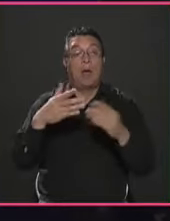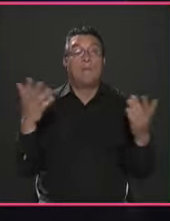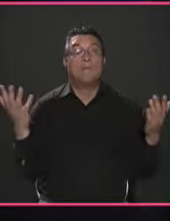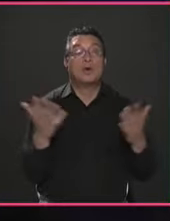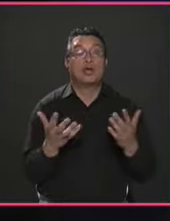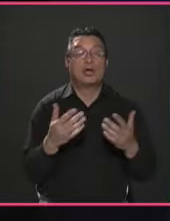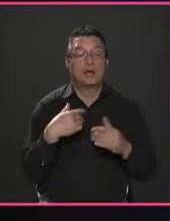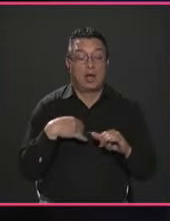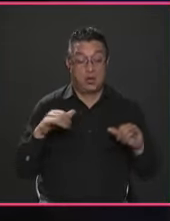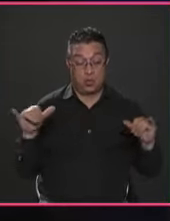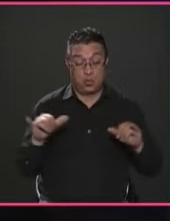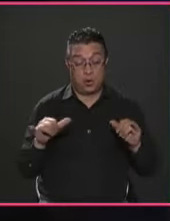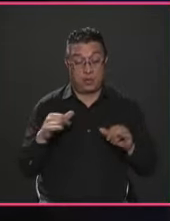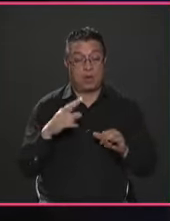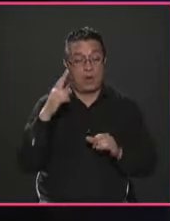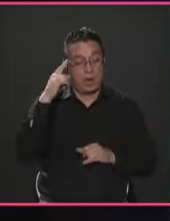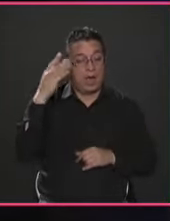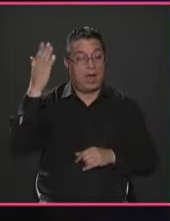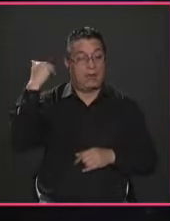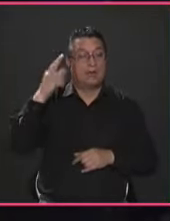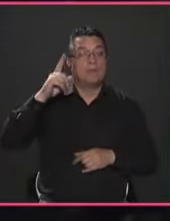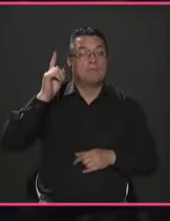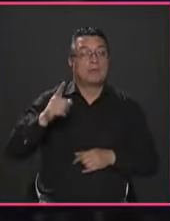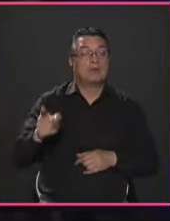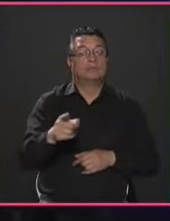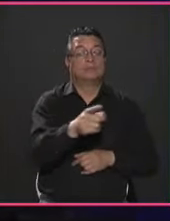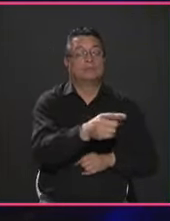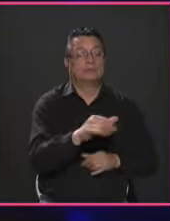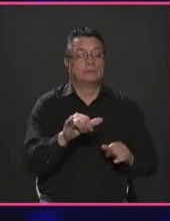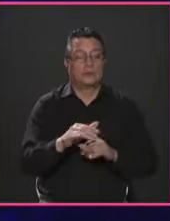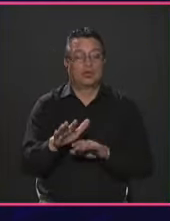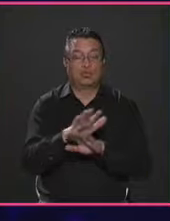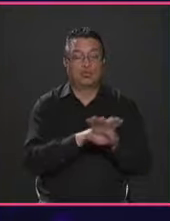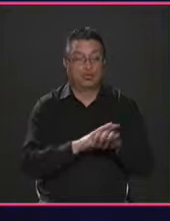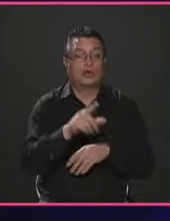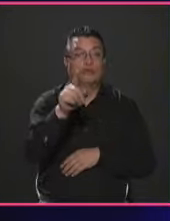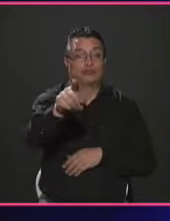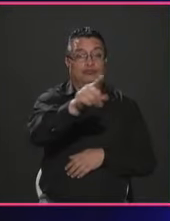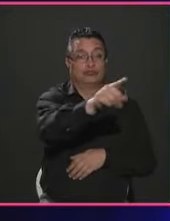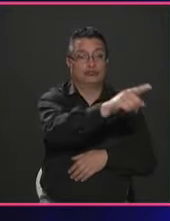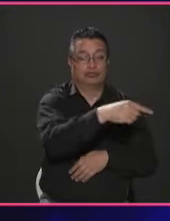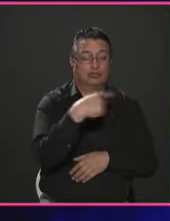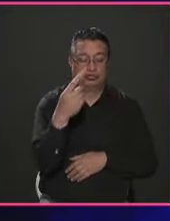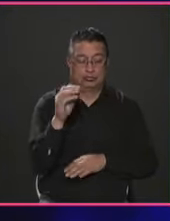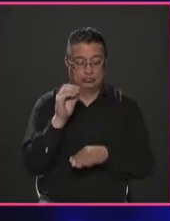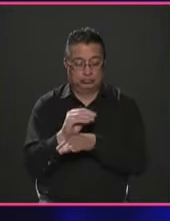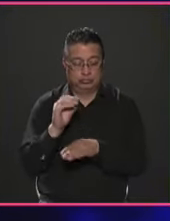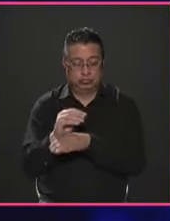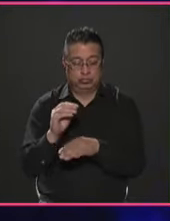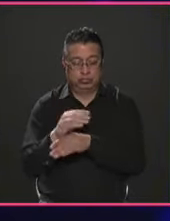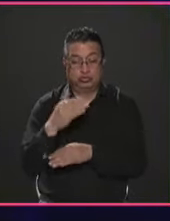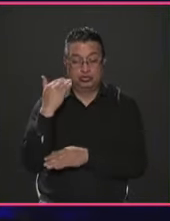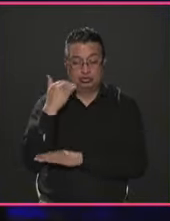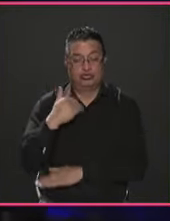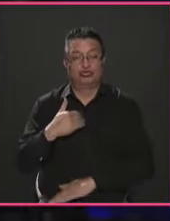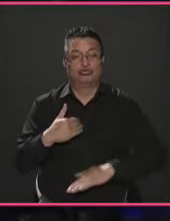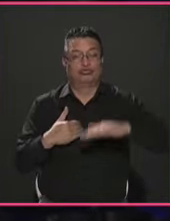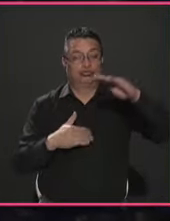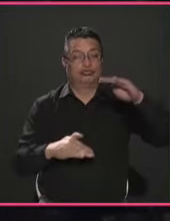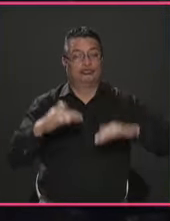cuando eran bebés alguien decidió cuidarlos alguien se aseguró de que tuvieron lo que necesitaban de que le dieron todo lo que ellos tuvieron